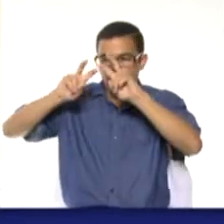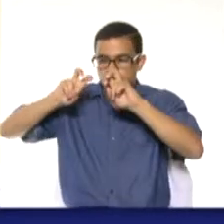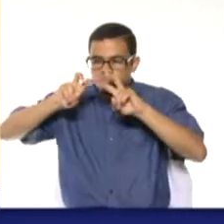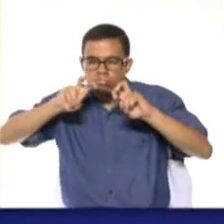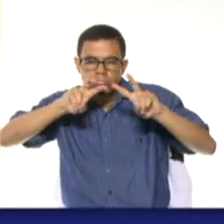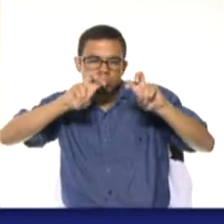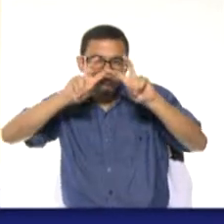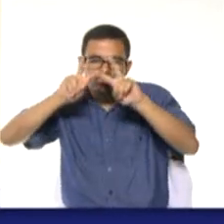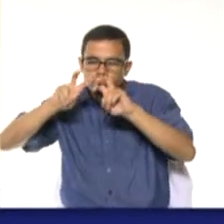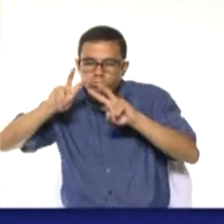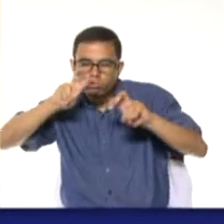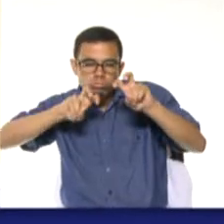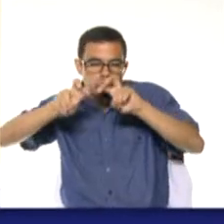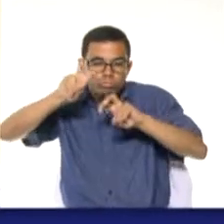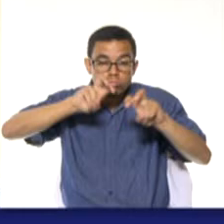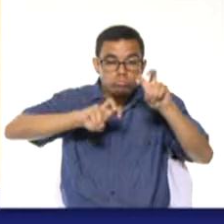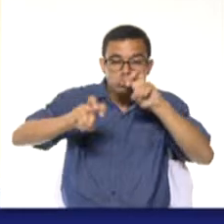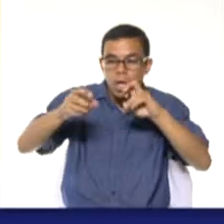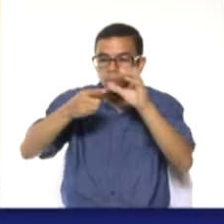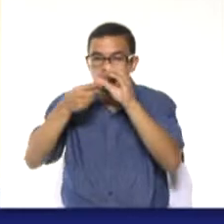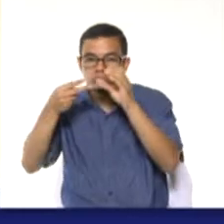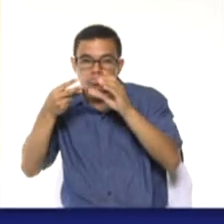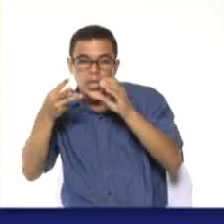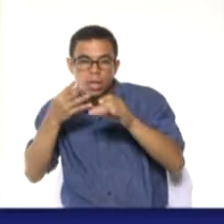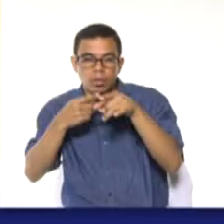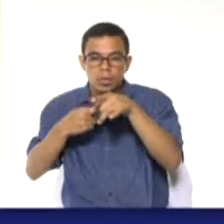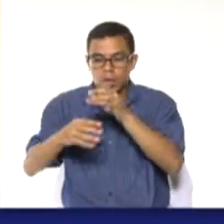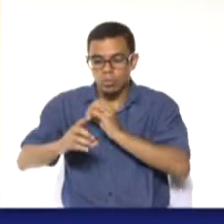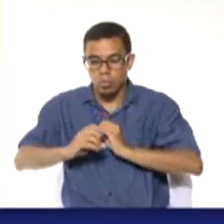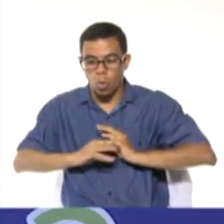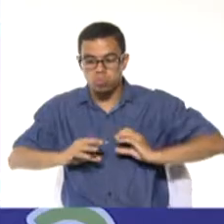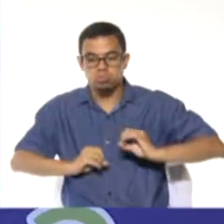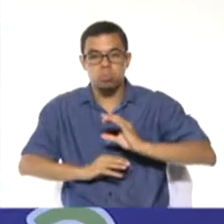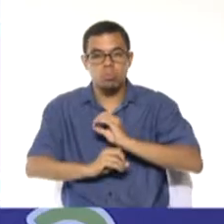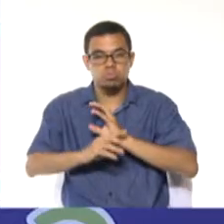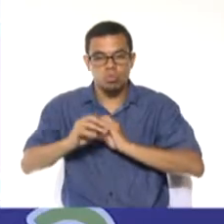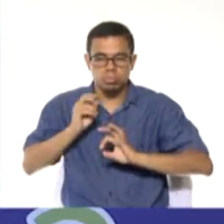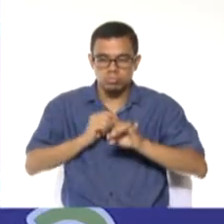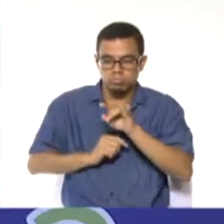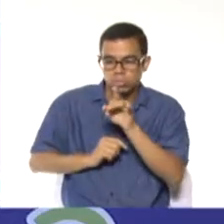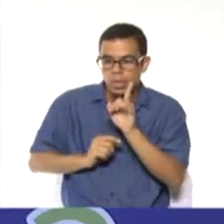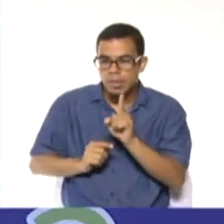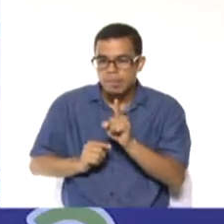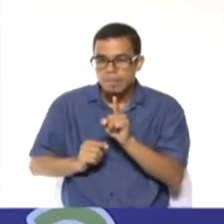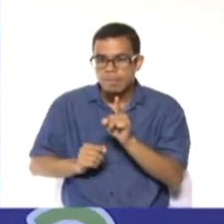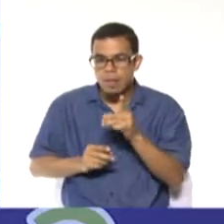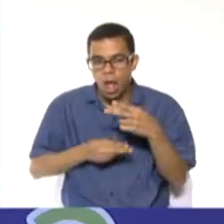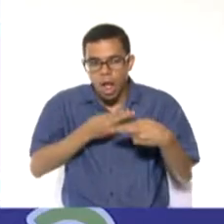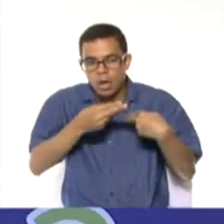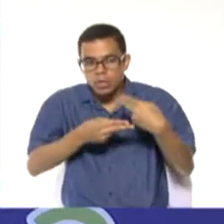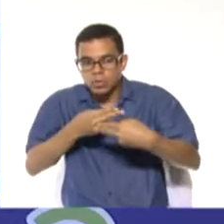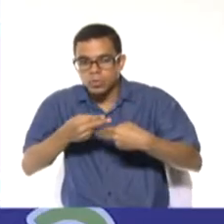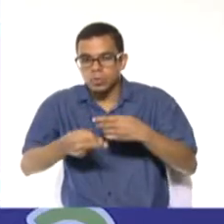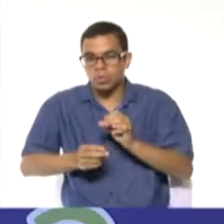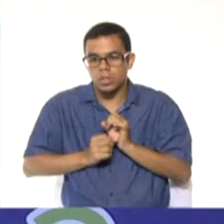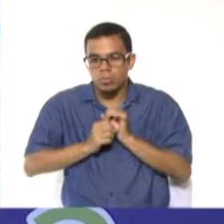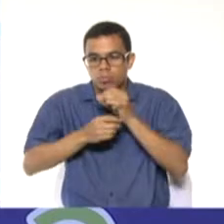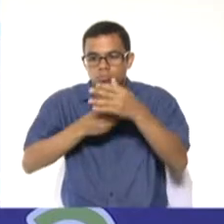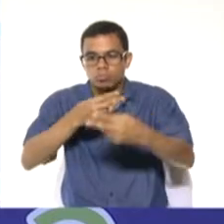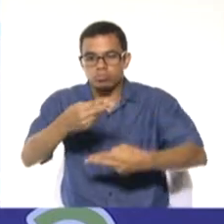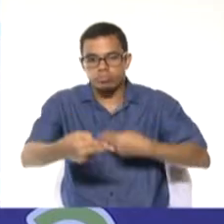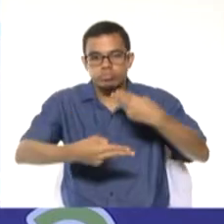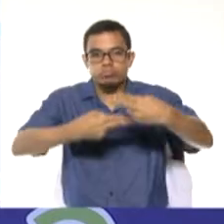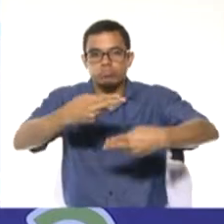y verificó que cada uno de los caracteres que iban a tener los organismos iban a ser heredados hacia las siguientes